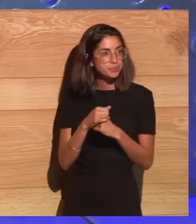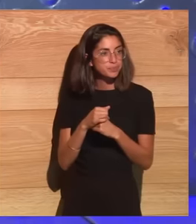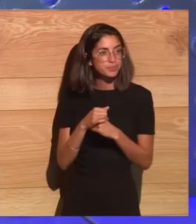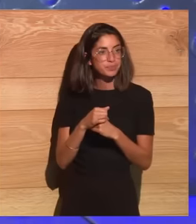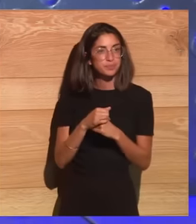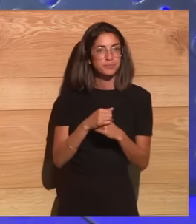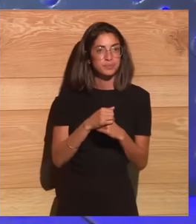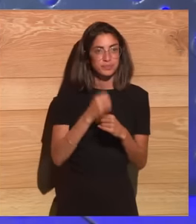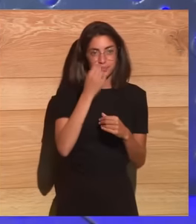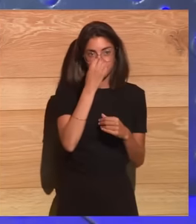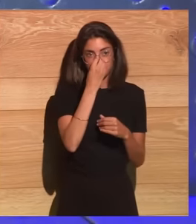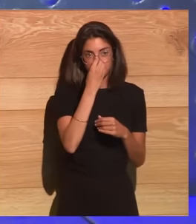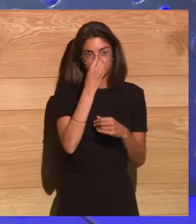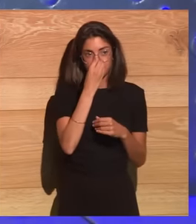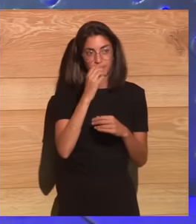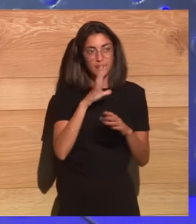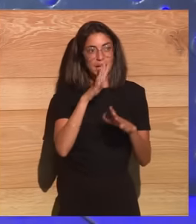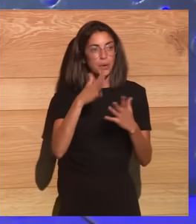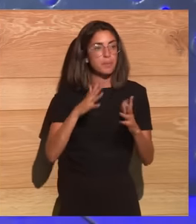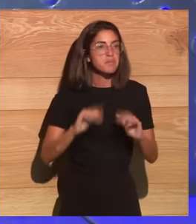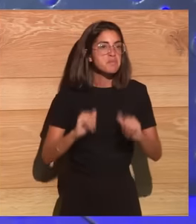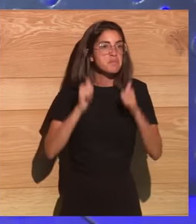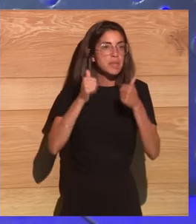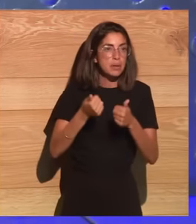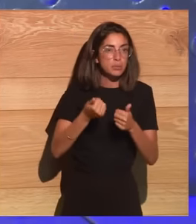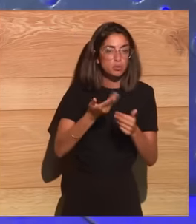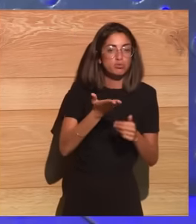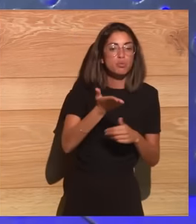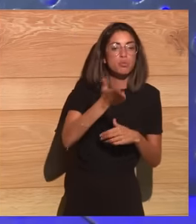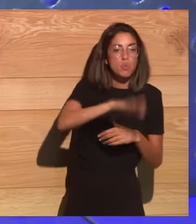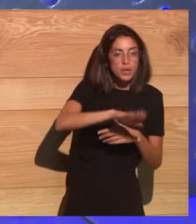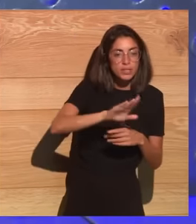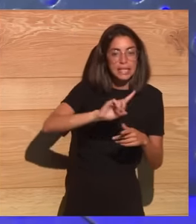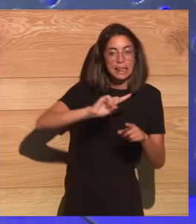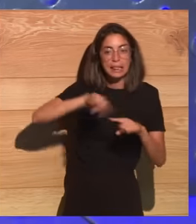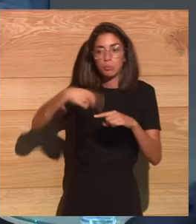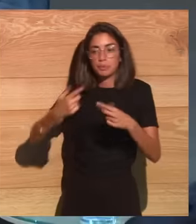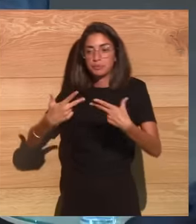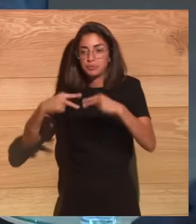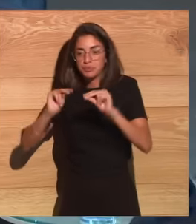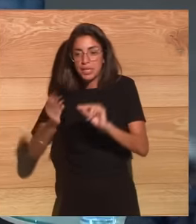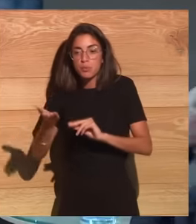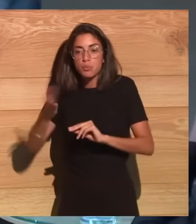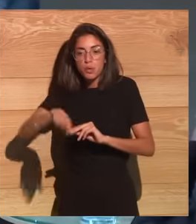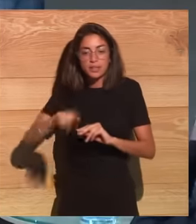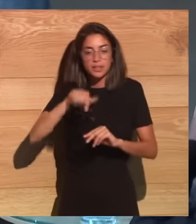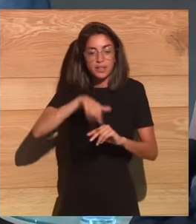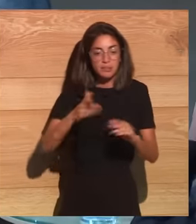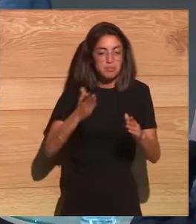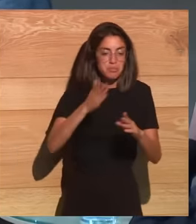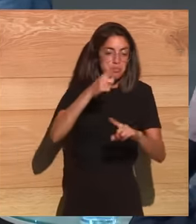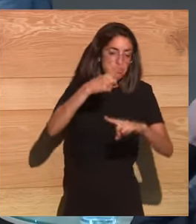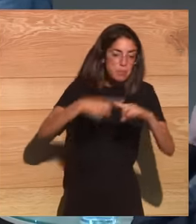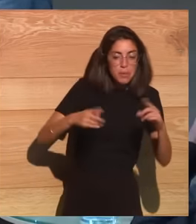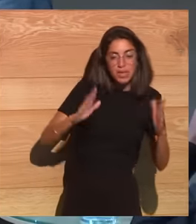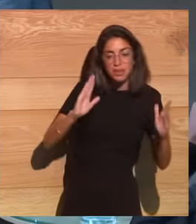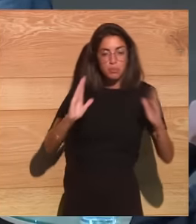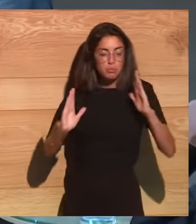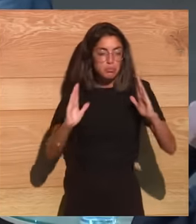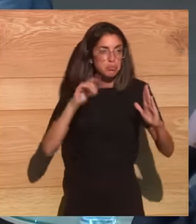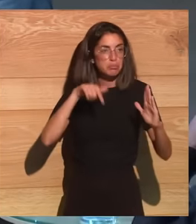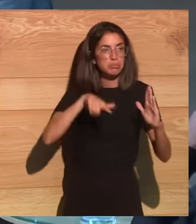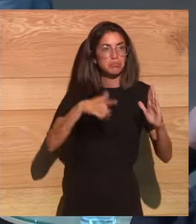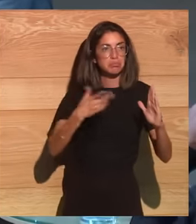Pero que tu plan ha sido, vamos a empezar con una muerte, vamos a acabar con otra muerte. Eso es. Y vamos a hacer un sándwich aquí. Y en medio voy